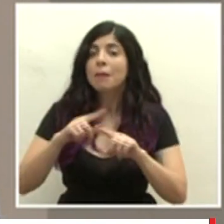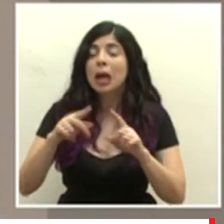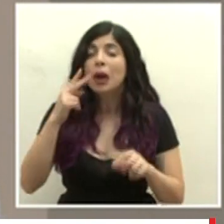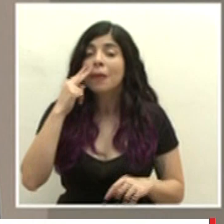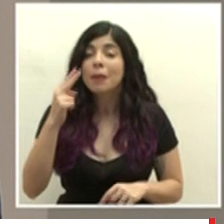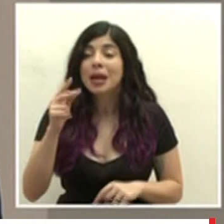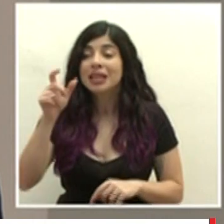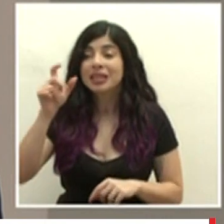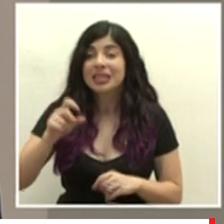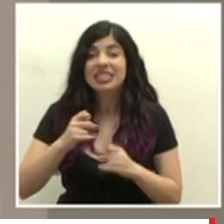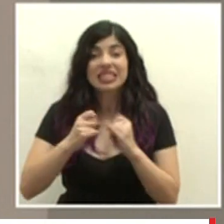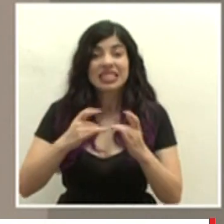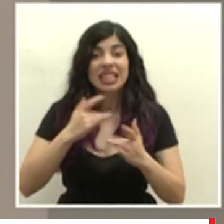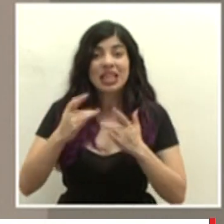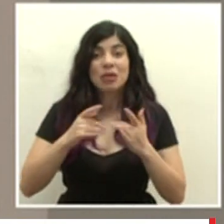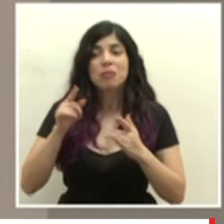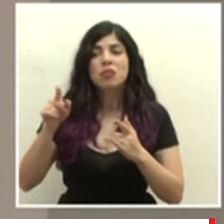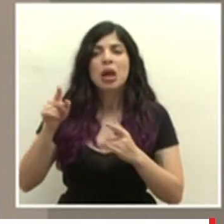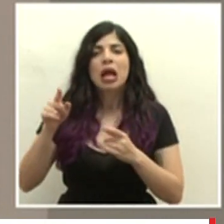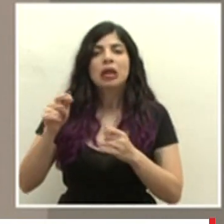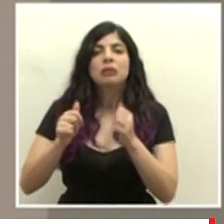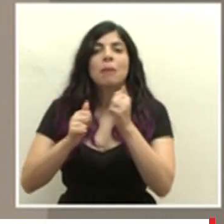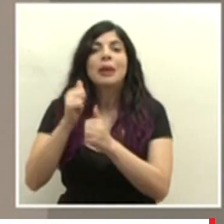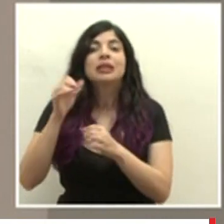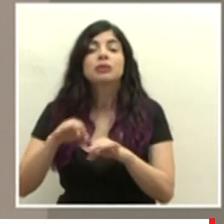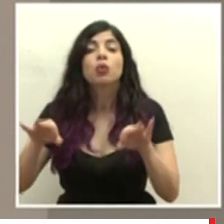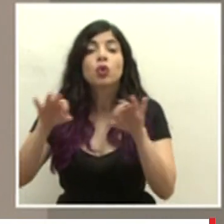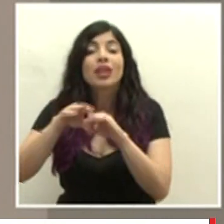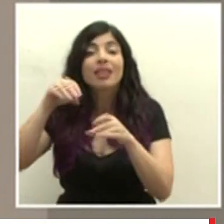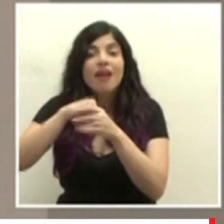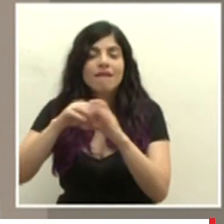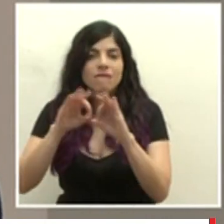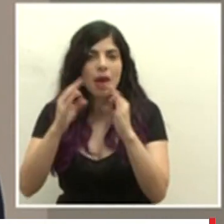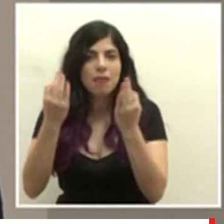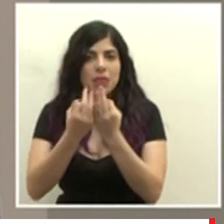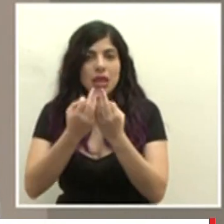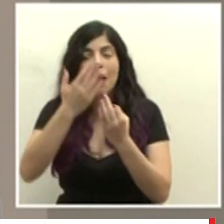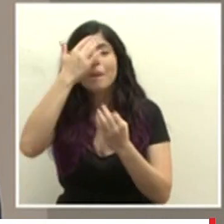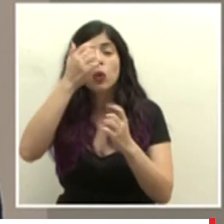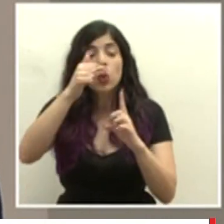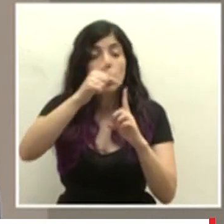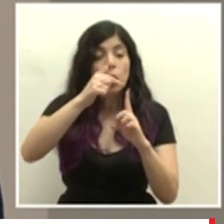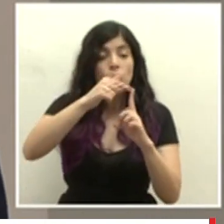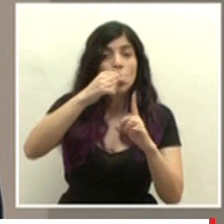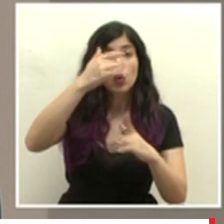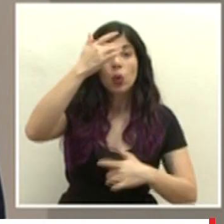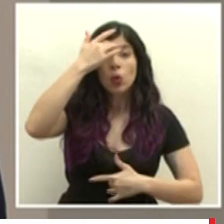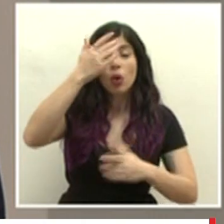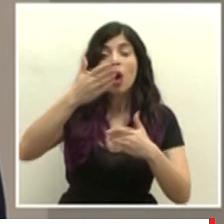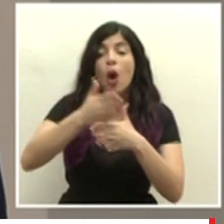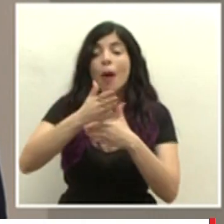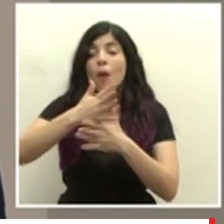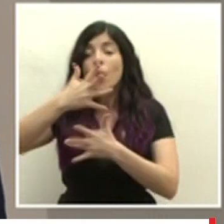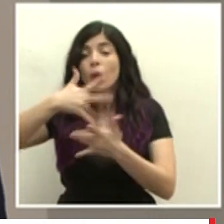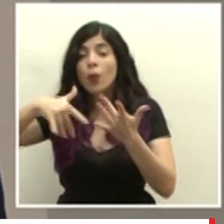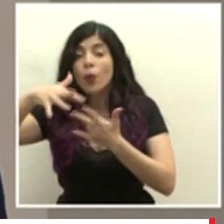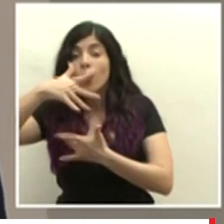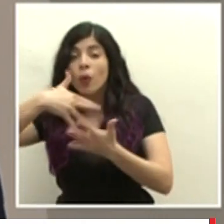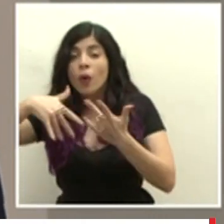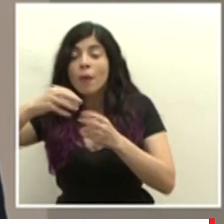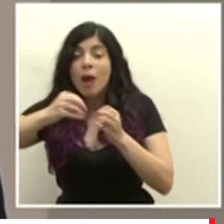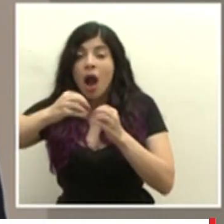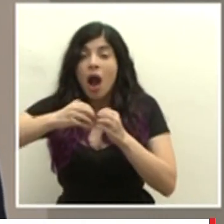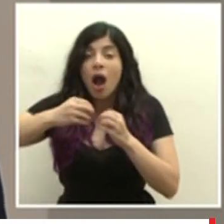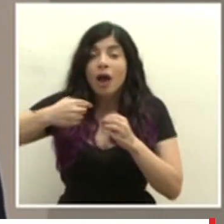visto es que su rol en la transmisión es mucho más importante en los núcleos familiares en donde la convivencia, el compartir de una manera mucho